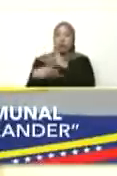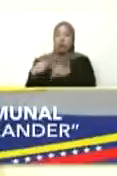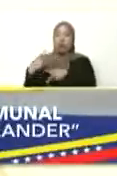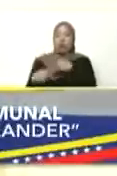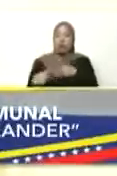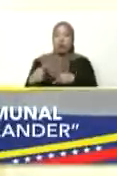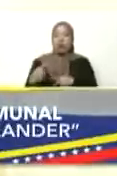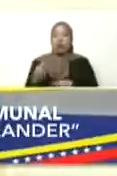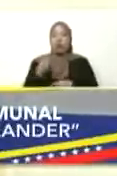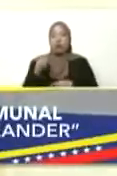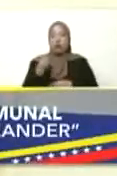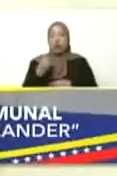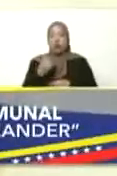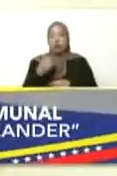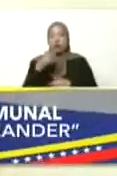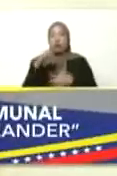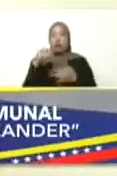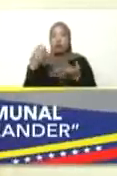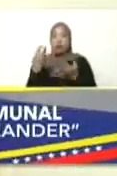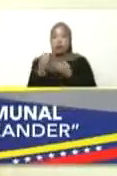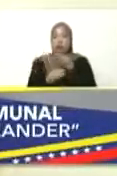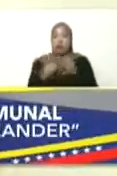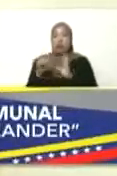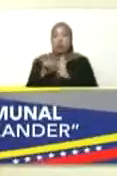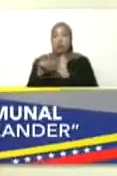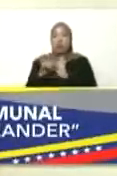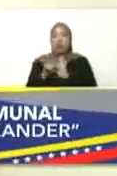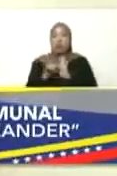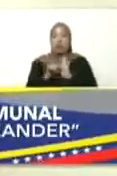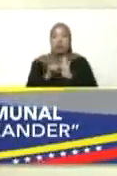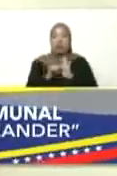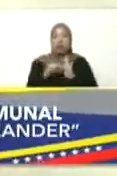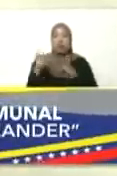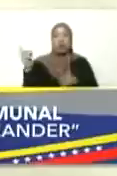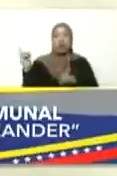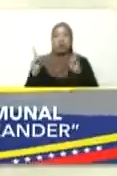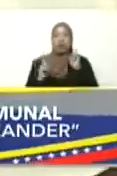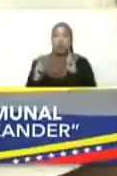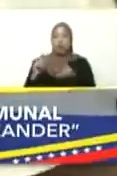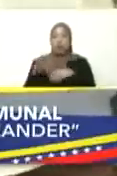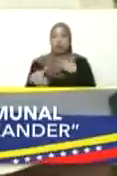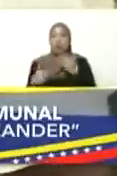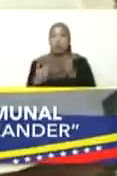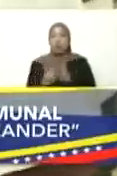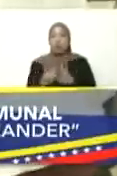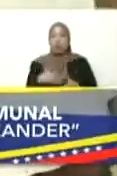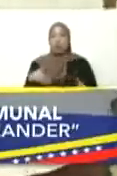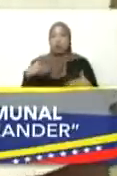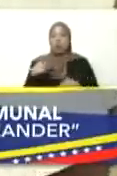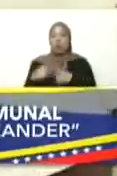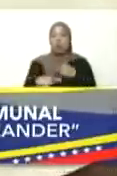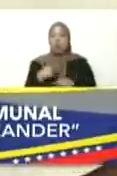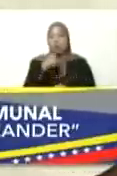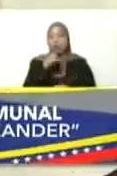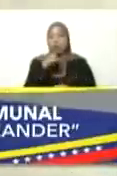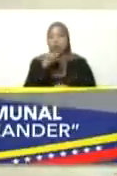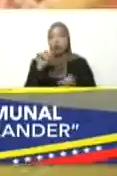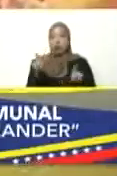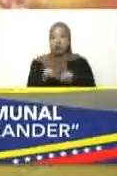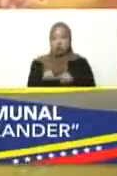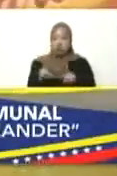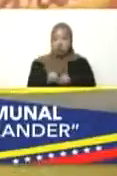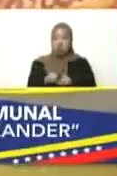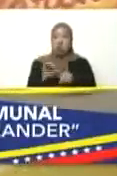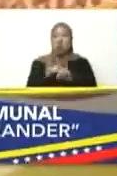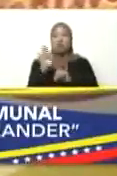nuestro maíz que sale desde la finca aquí cercanas a la planta y que vienen directamente a ser acondicionadas y procesadas aquí mismo en el